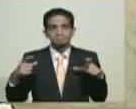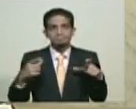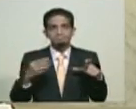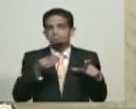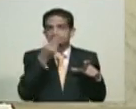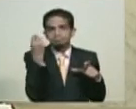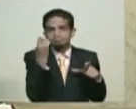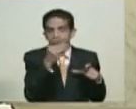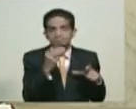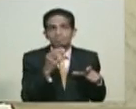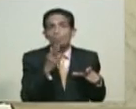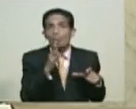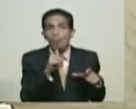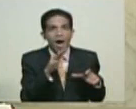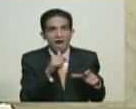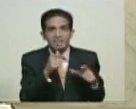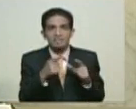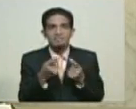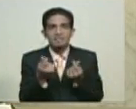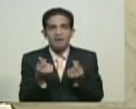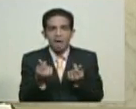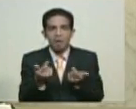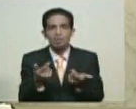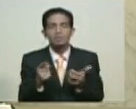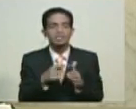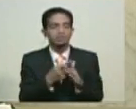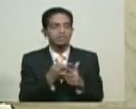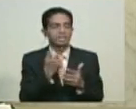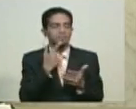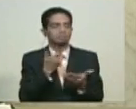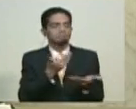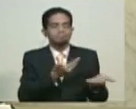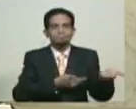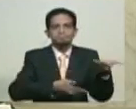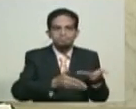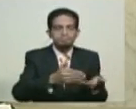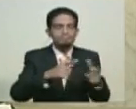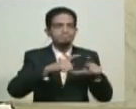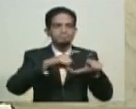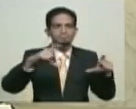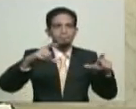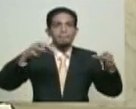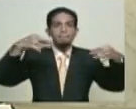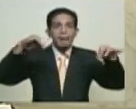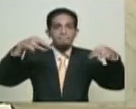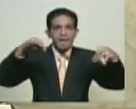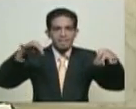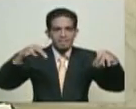y convertir en mercancía el papel moneda.